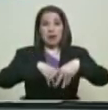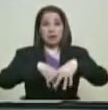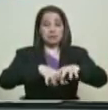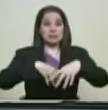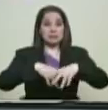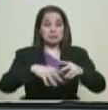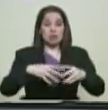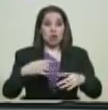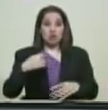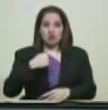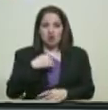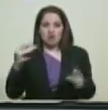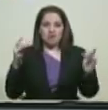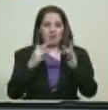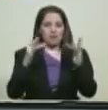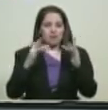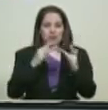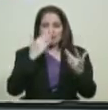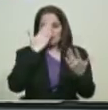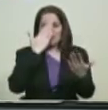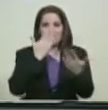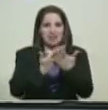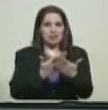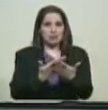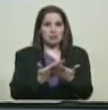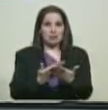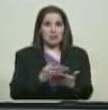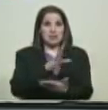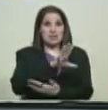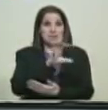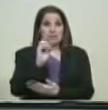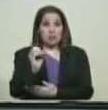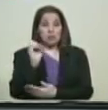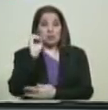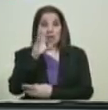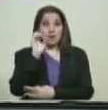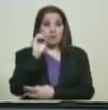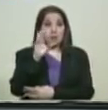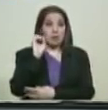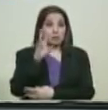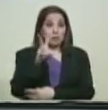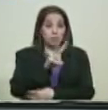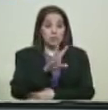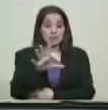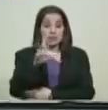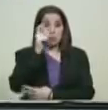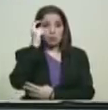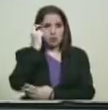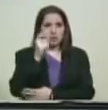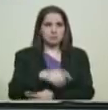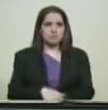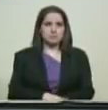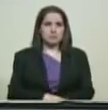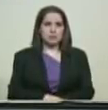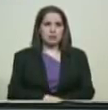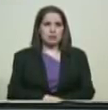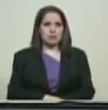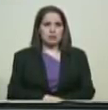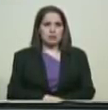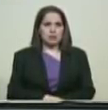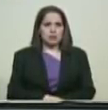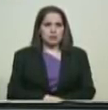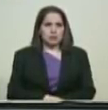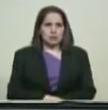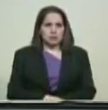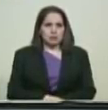entré en contacto directo en más de 50 eventos durante estos 25 días. Calculamos